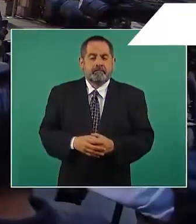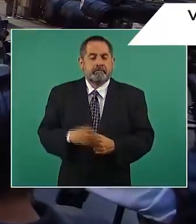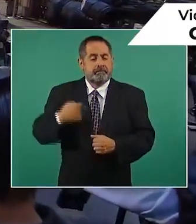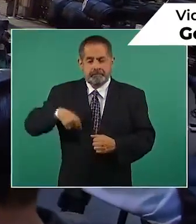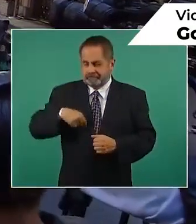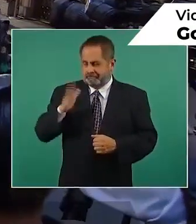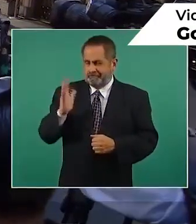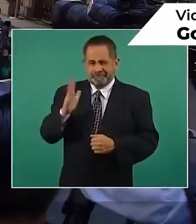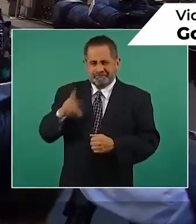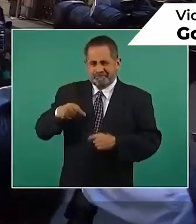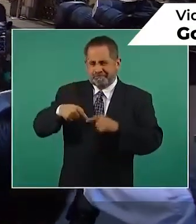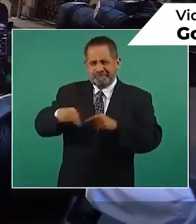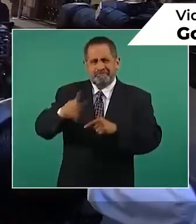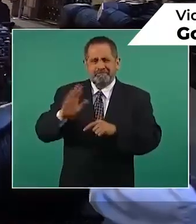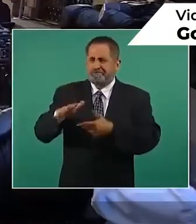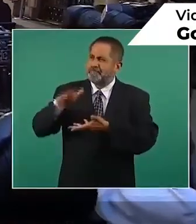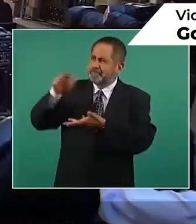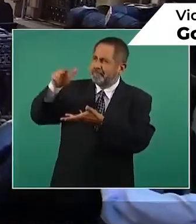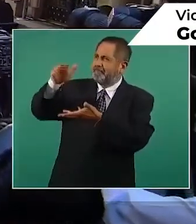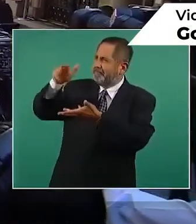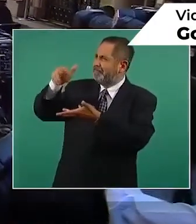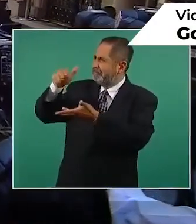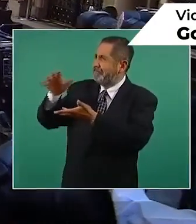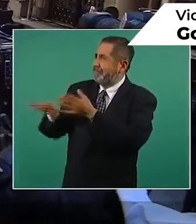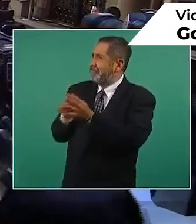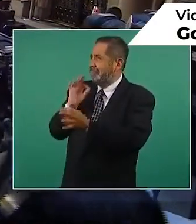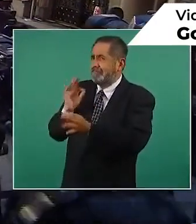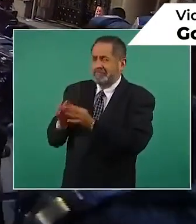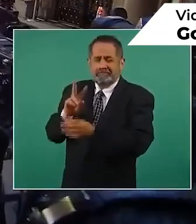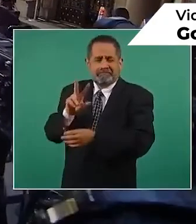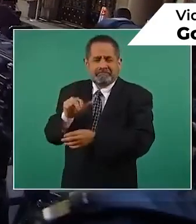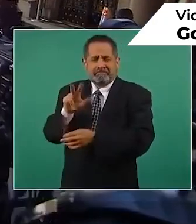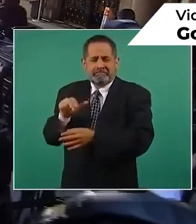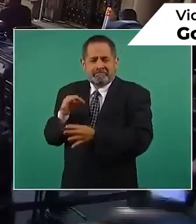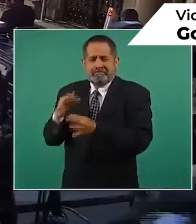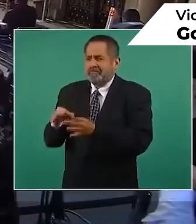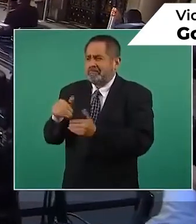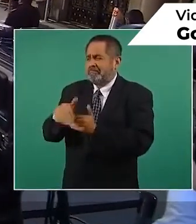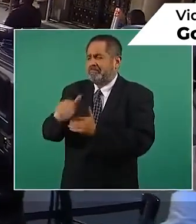estamos consiguiendo todos los medicamentos. Hay